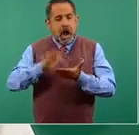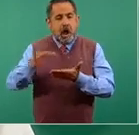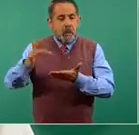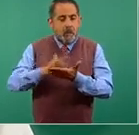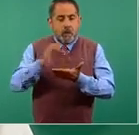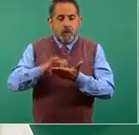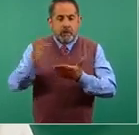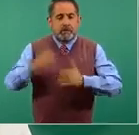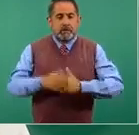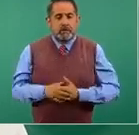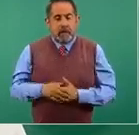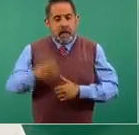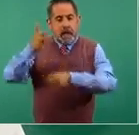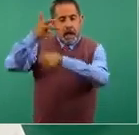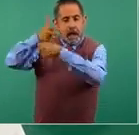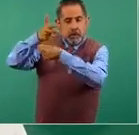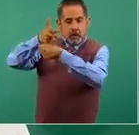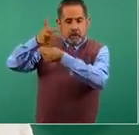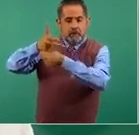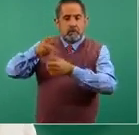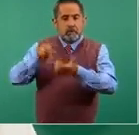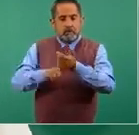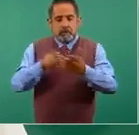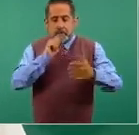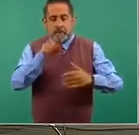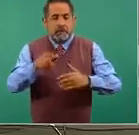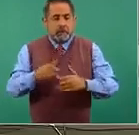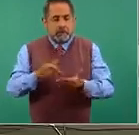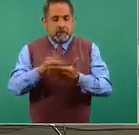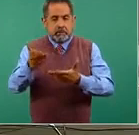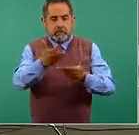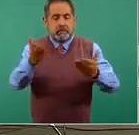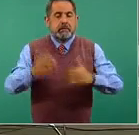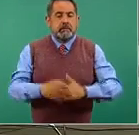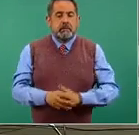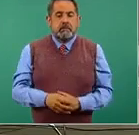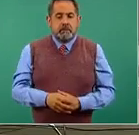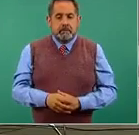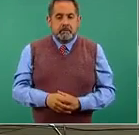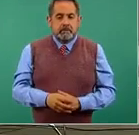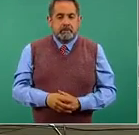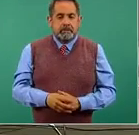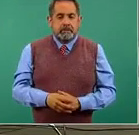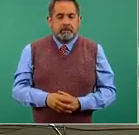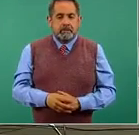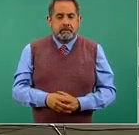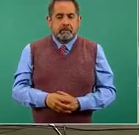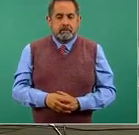formidable, también a los camarógrafos por allá y gracias a ustedes aquí en la sala. Hasta mañana.